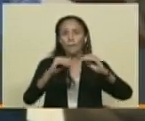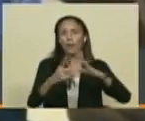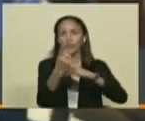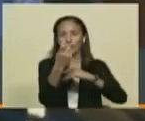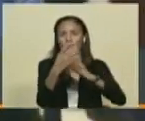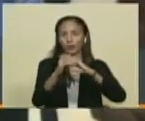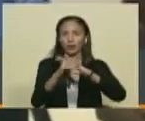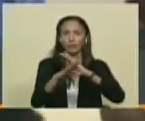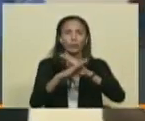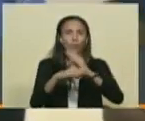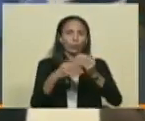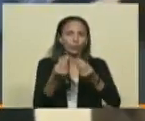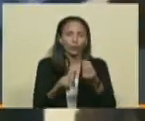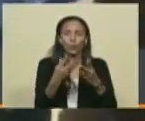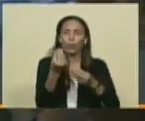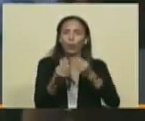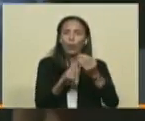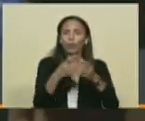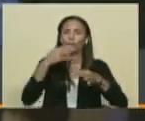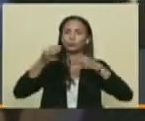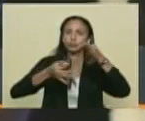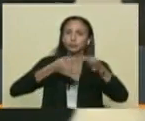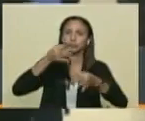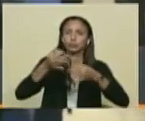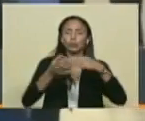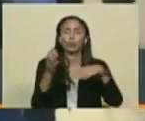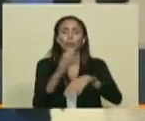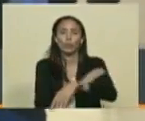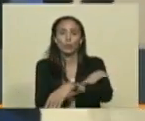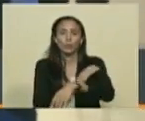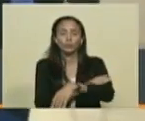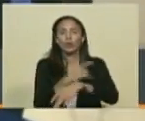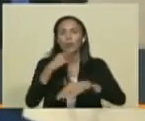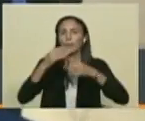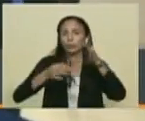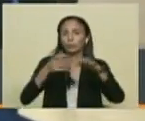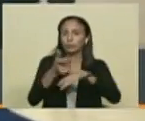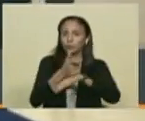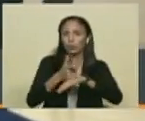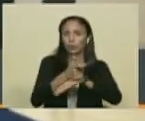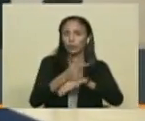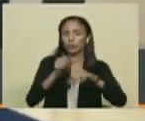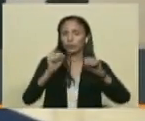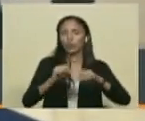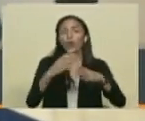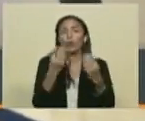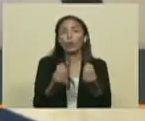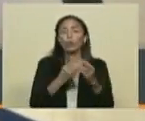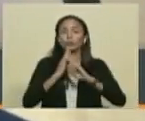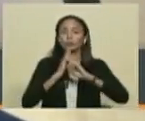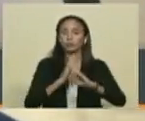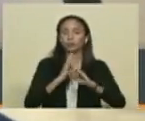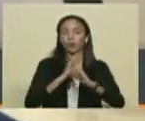postura de la oposición y el discurso del gobierno a propósito de los resultados alcanzados el día de hoy,